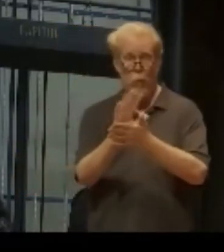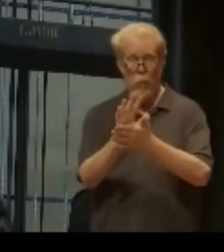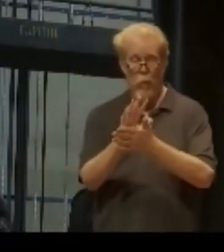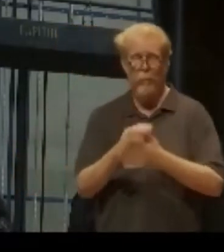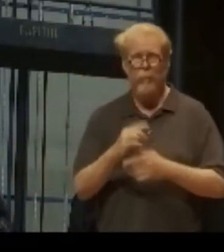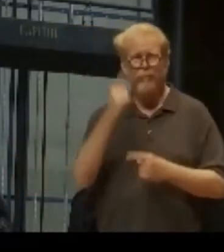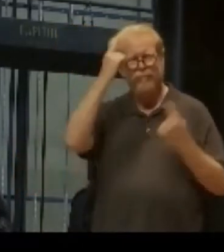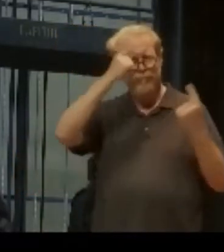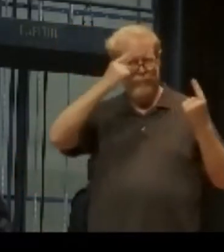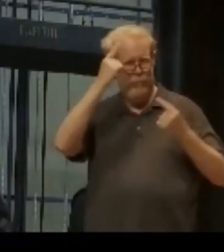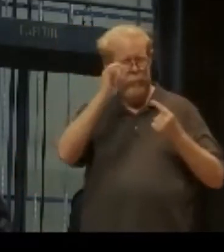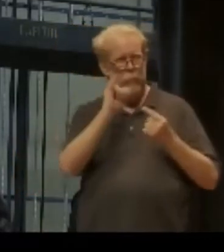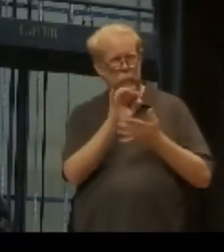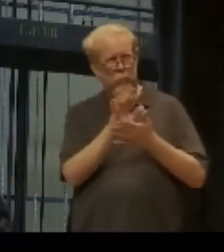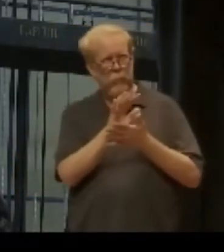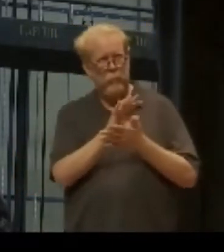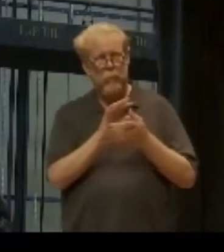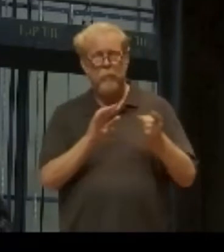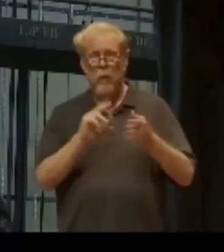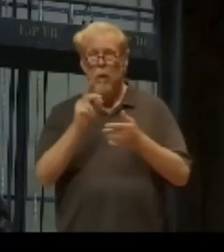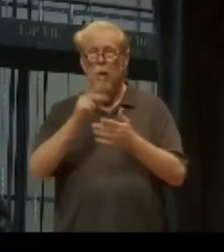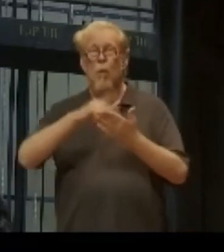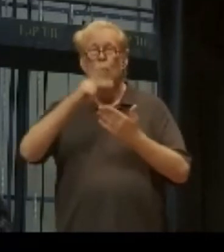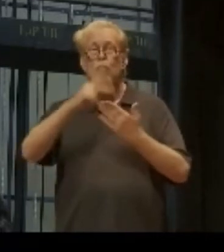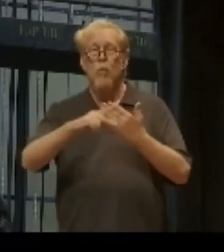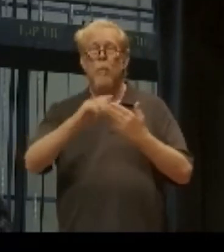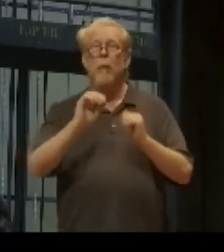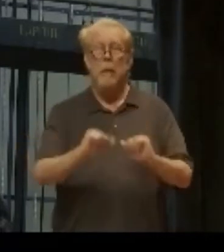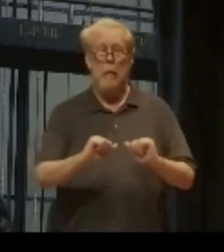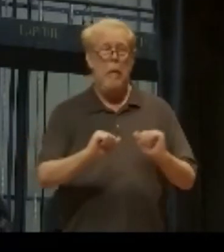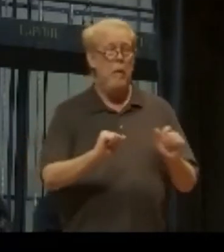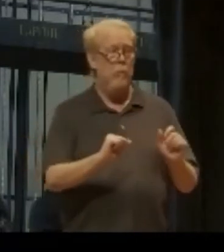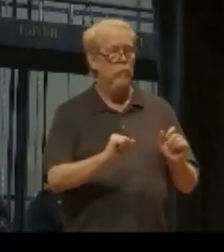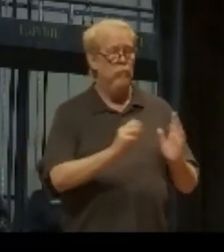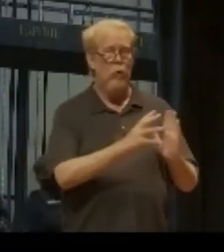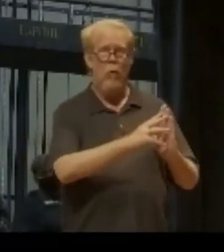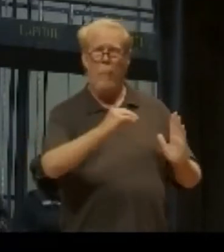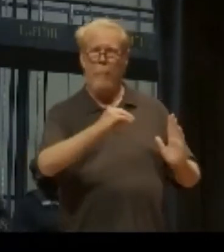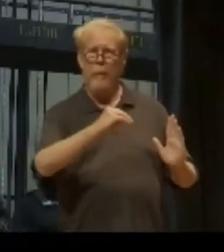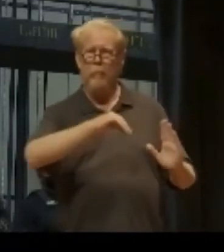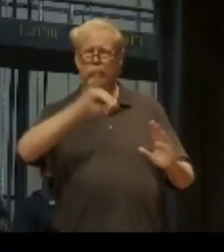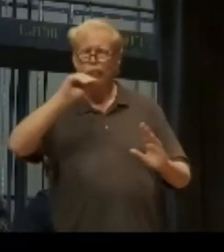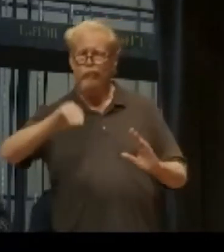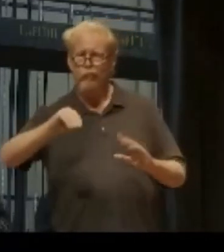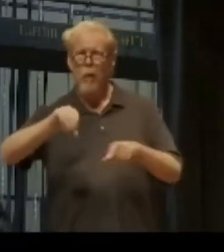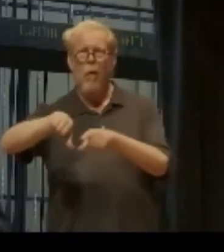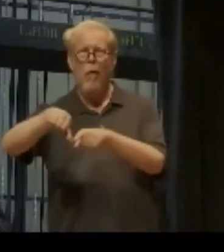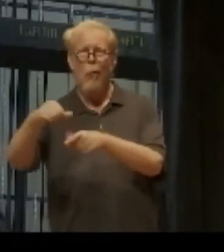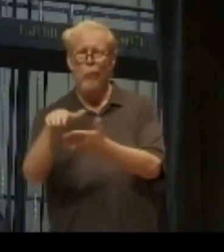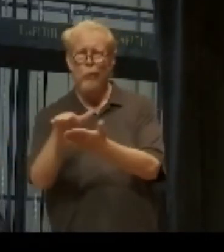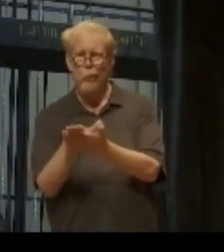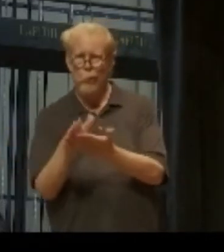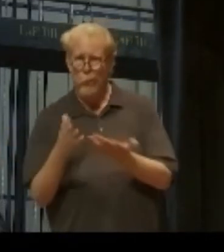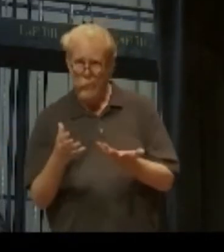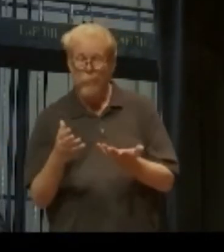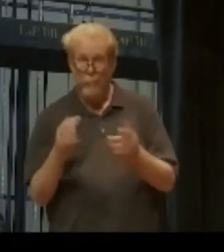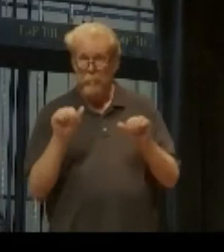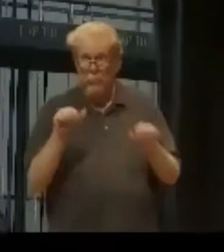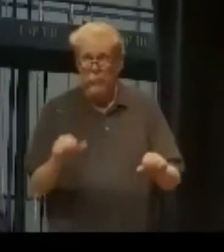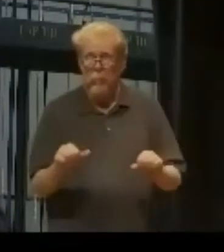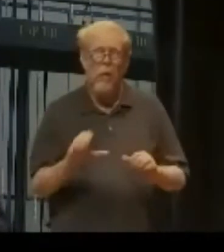mostrar un video y cuando vean el video, quiero que piensen en que estos programas pueden ser replicados. Piensen en estos programas